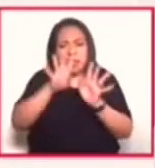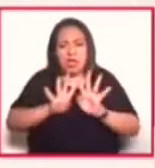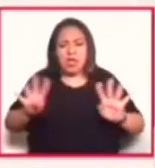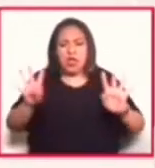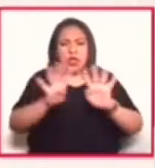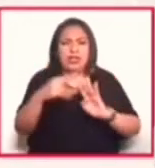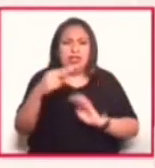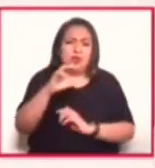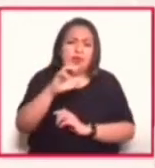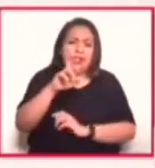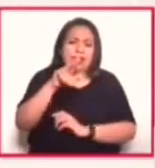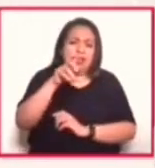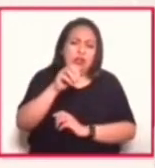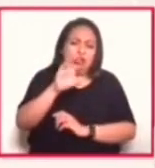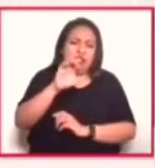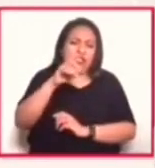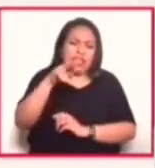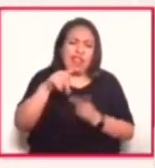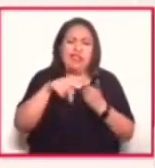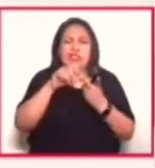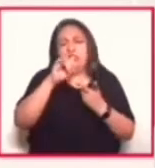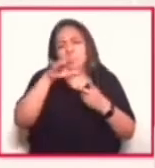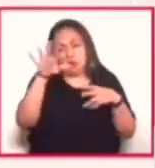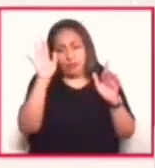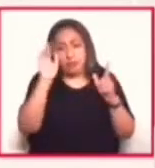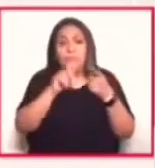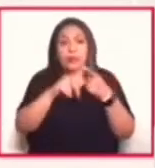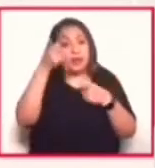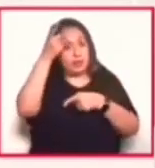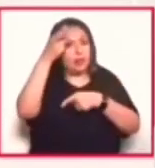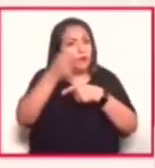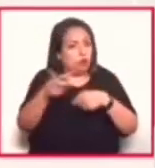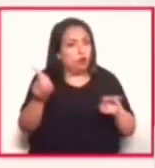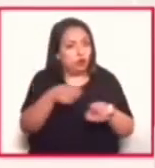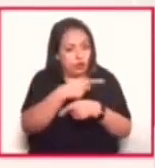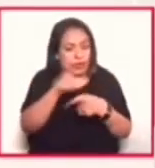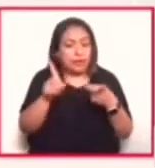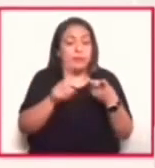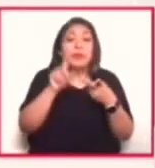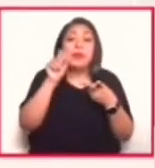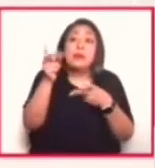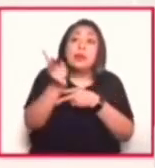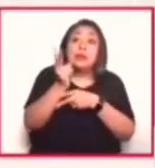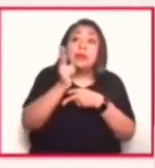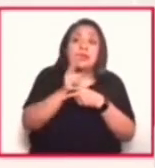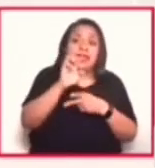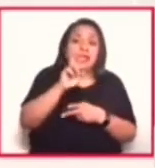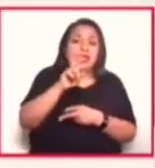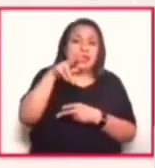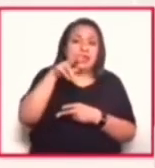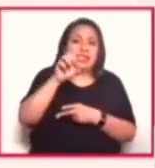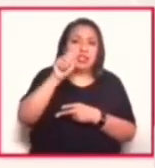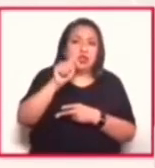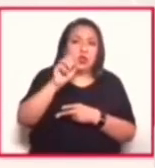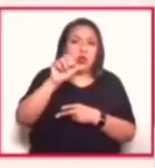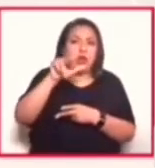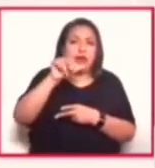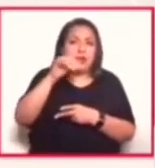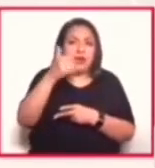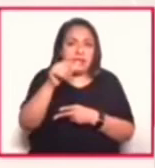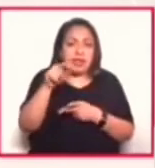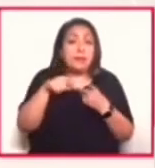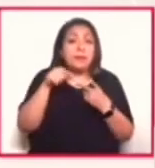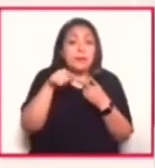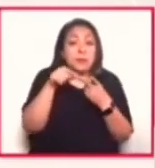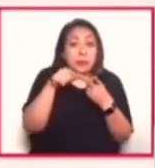Carlos Chávez y la Sinfónica y demás. Él es mi director musical. También está Ernesto Anaya, que bueno, él